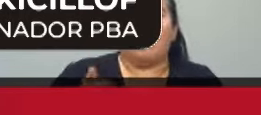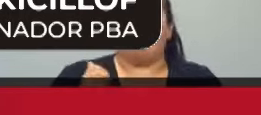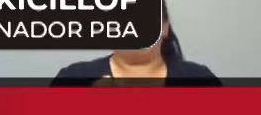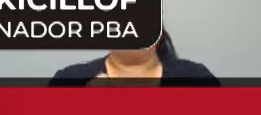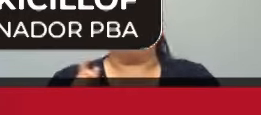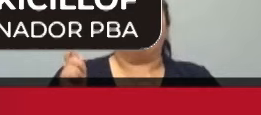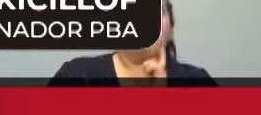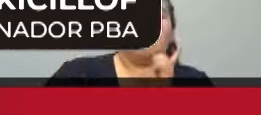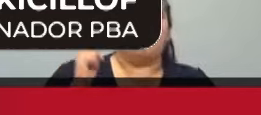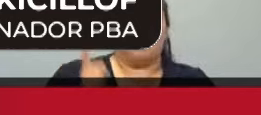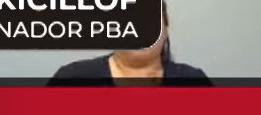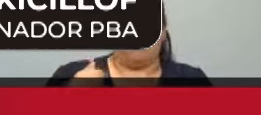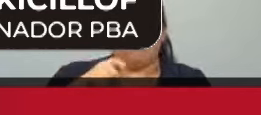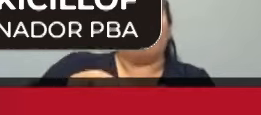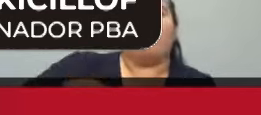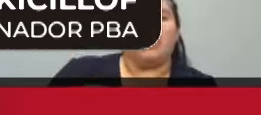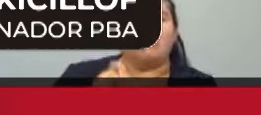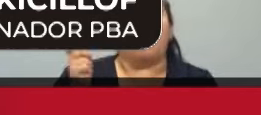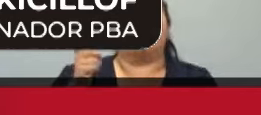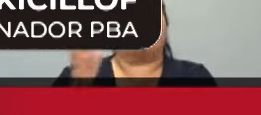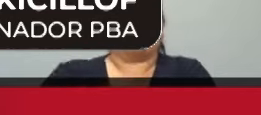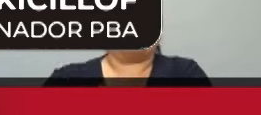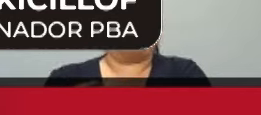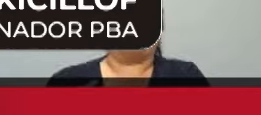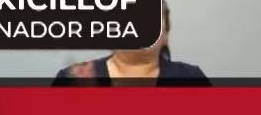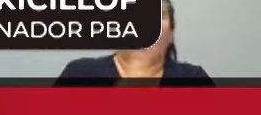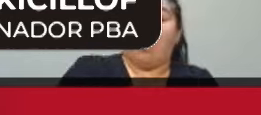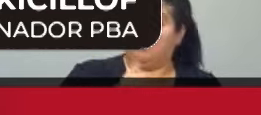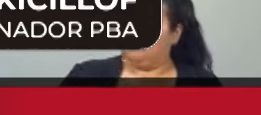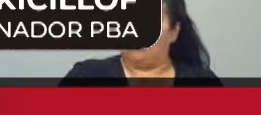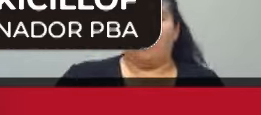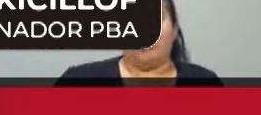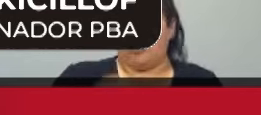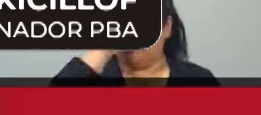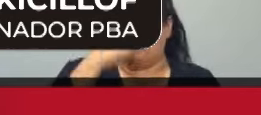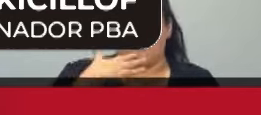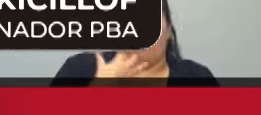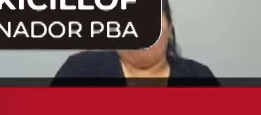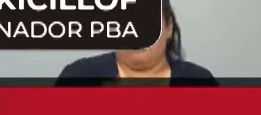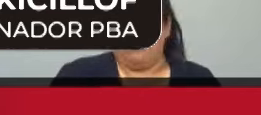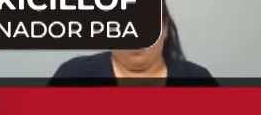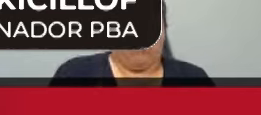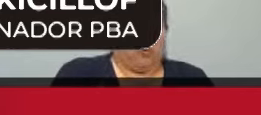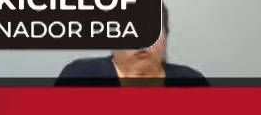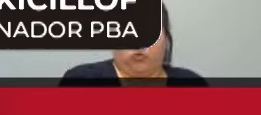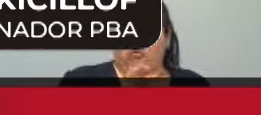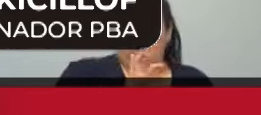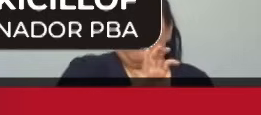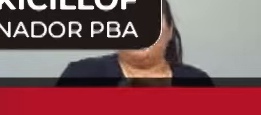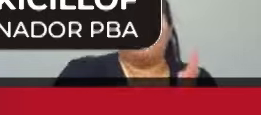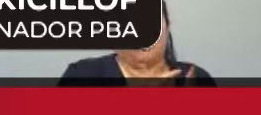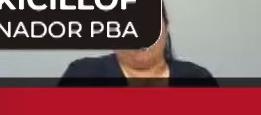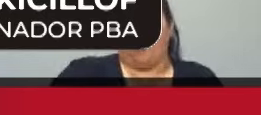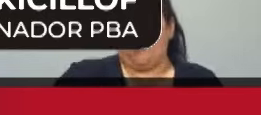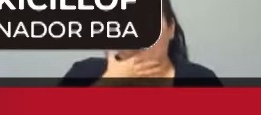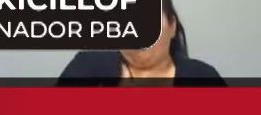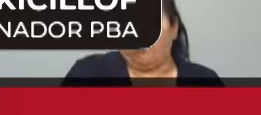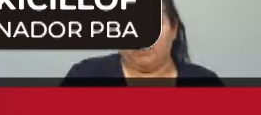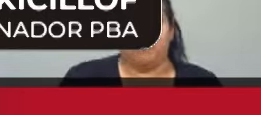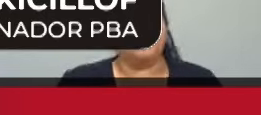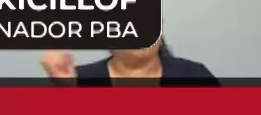está firmado y hay compromisos previos que el Estado Nacional tiene que cumplir como nosotros tenemos que cumplir los nuestros. El Fondo